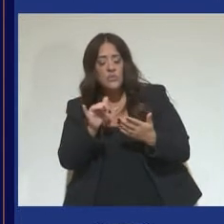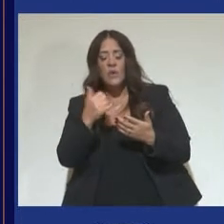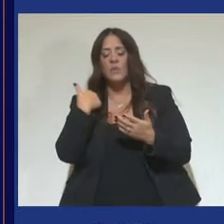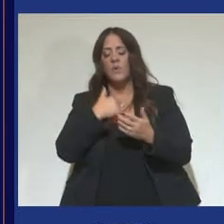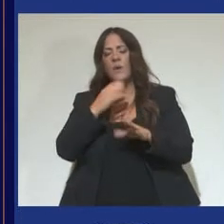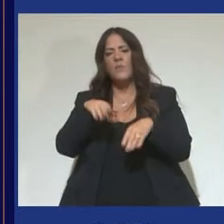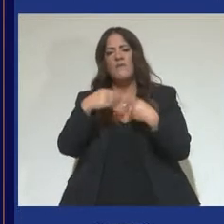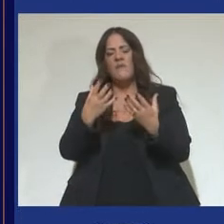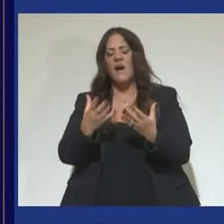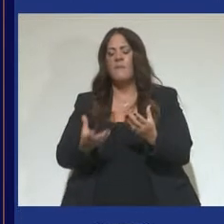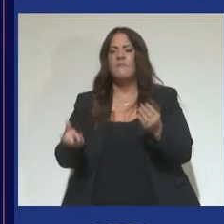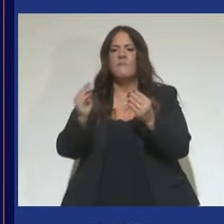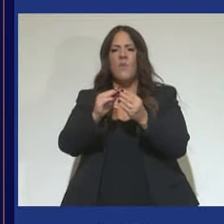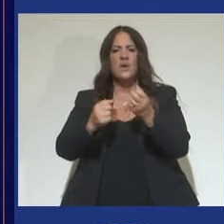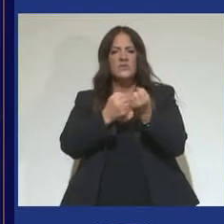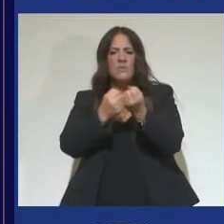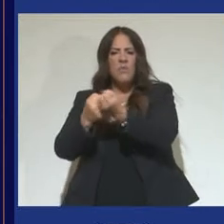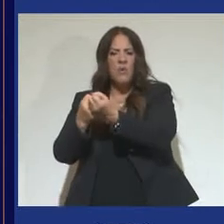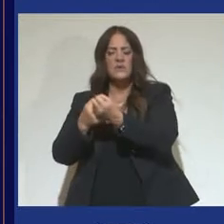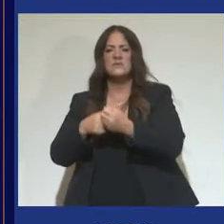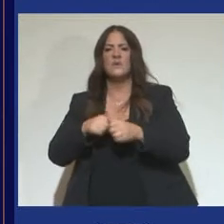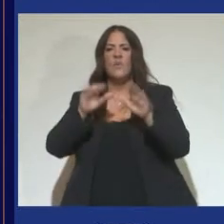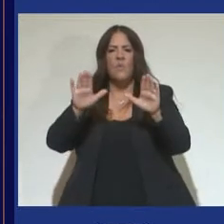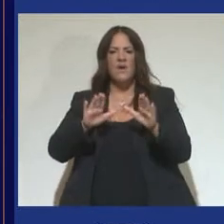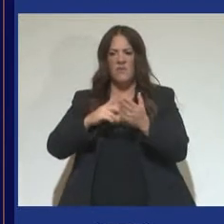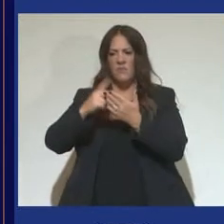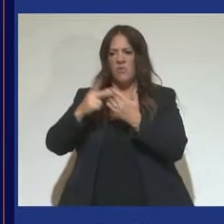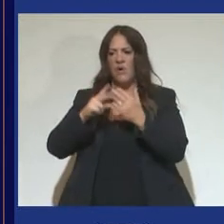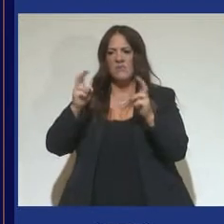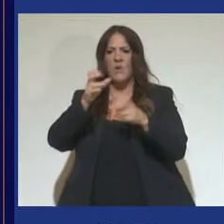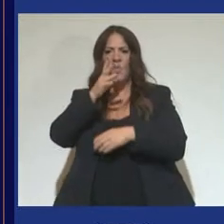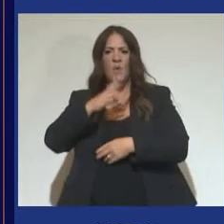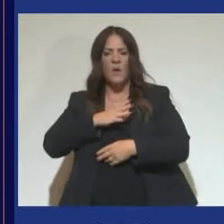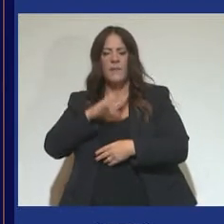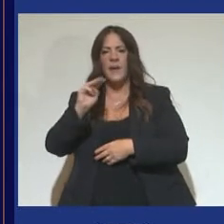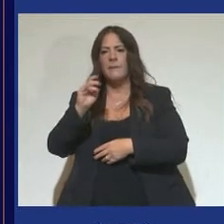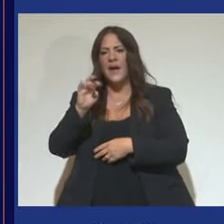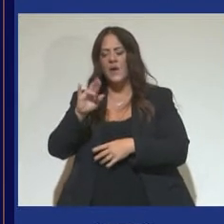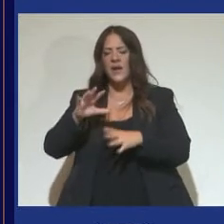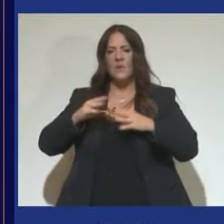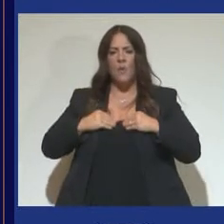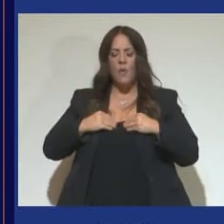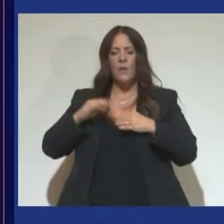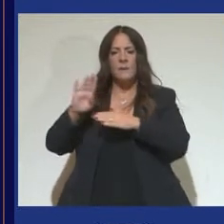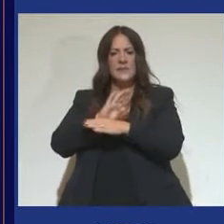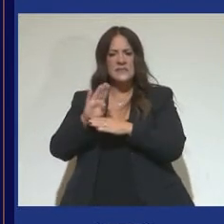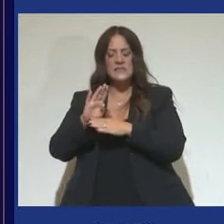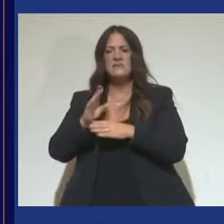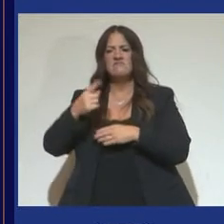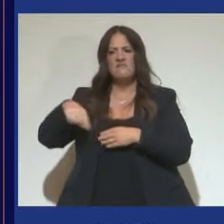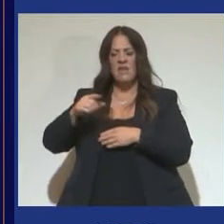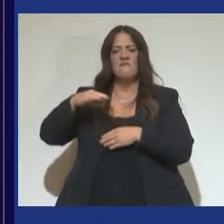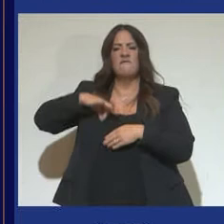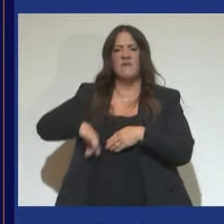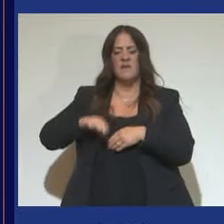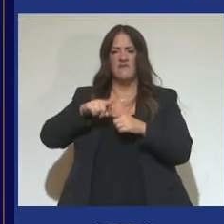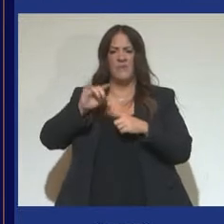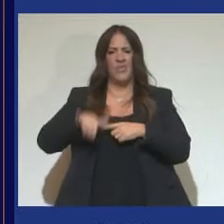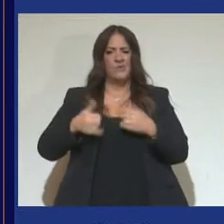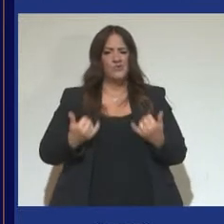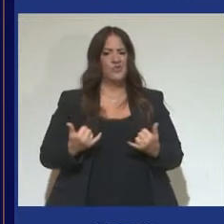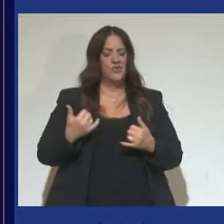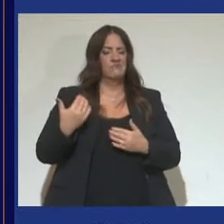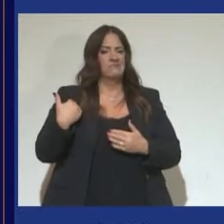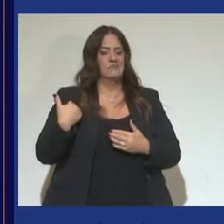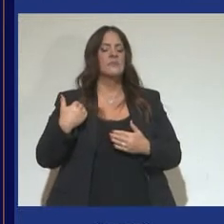sus primas del programa pp también negocios creados que son propiedad de minorías y de mujeres